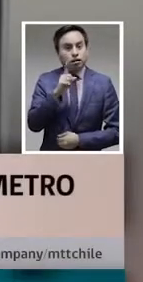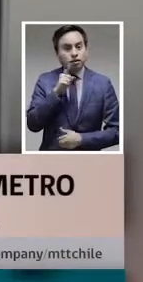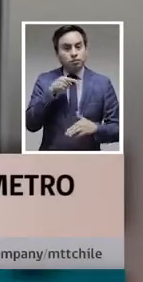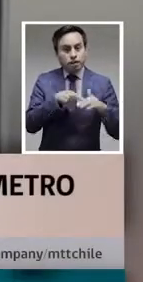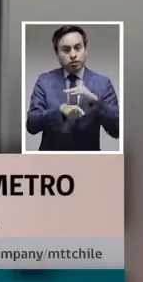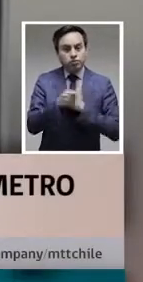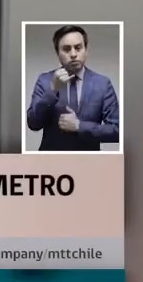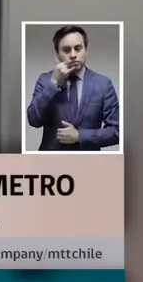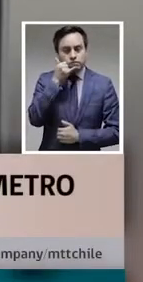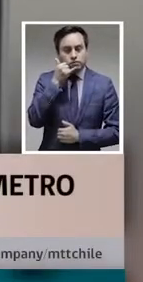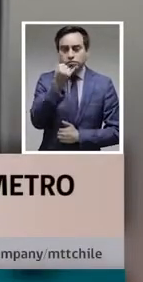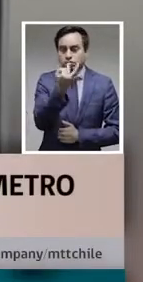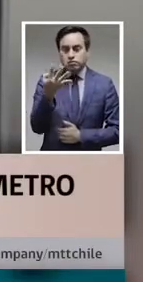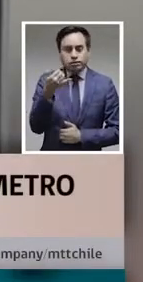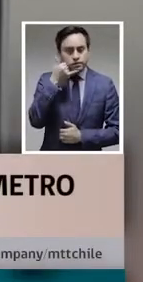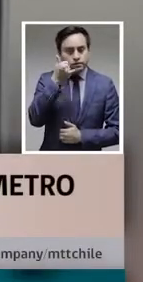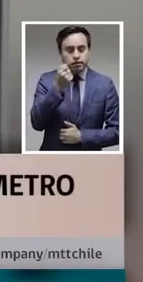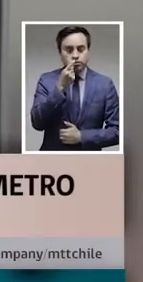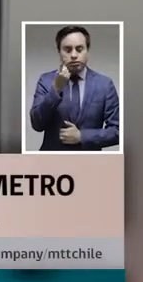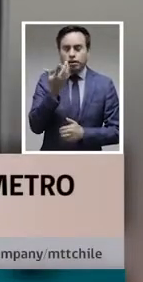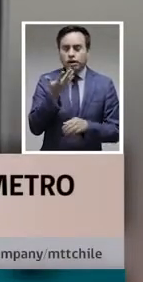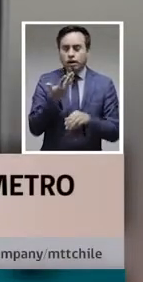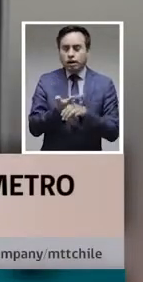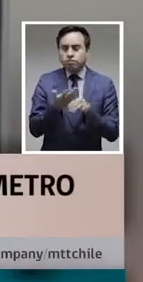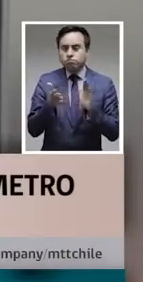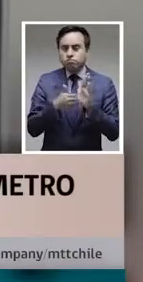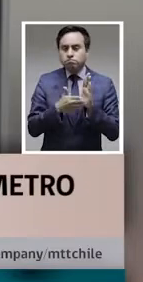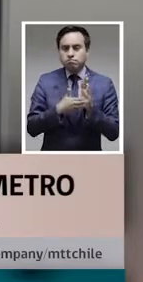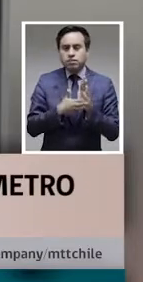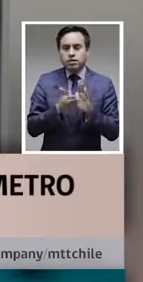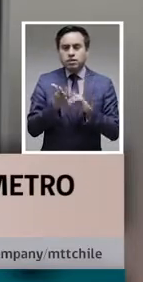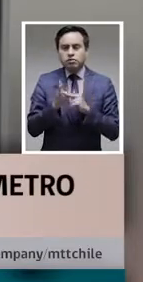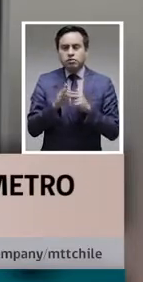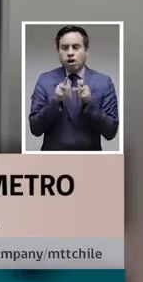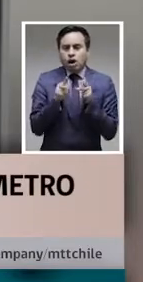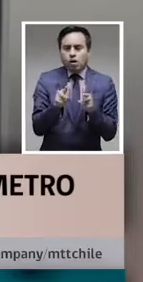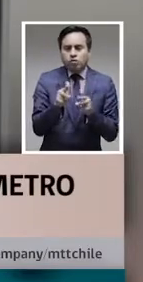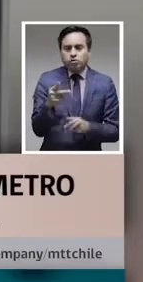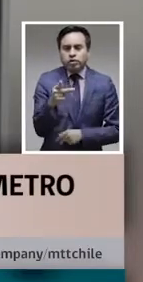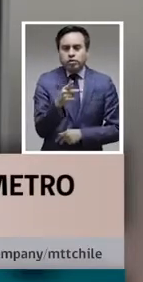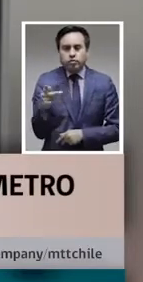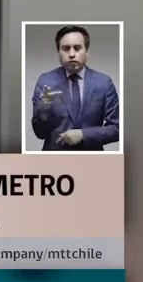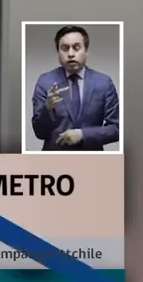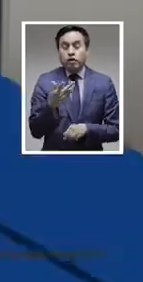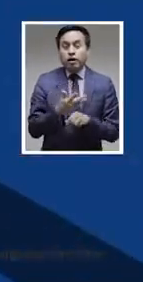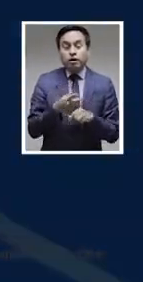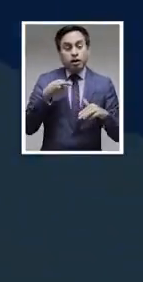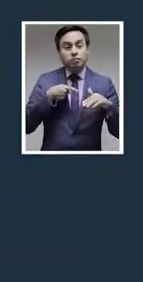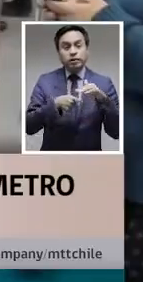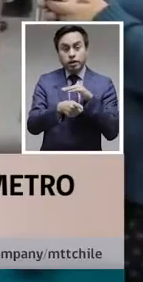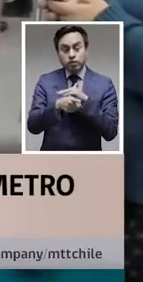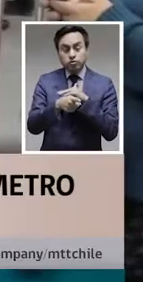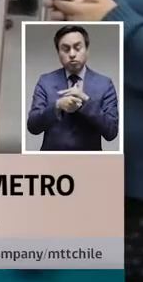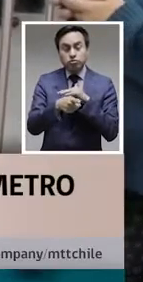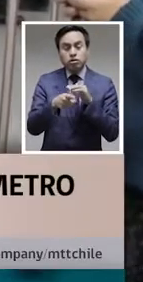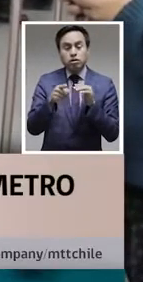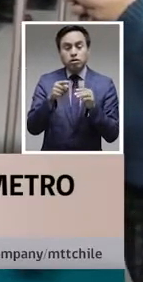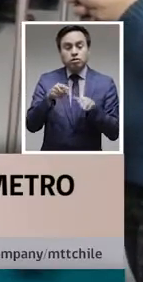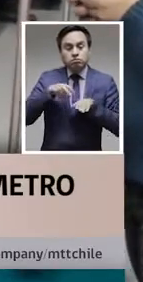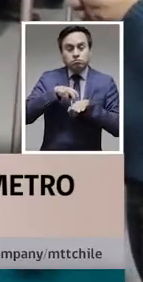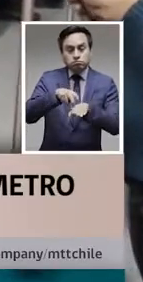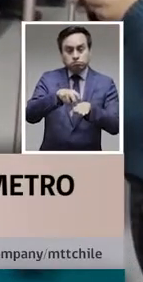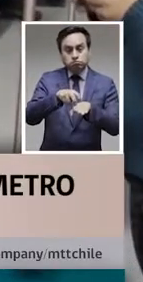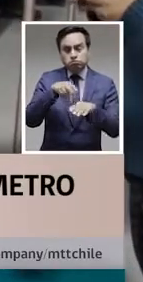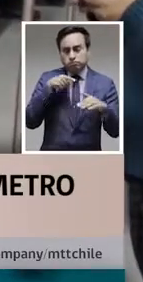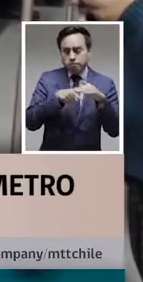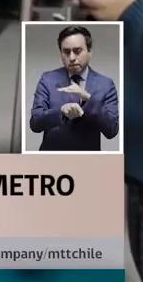Nosotros tenemos evidencia de casos de acoso sexual en Metro, en el transporte público,